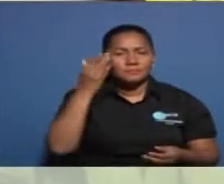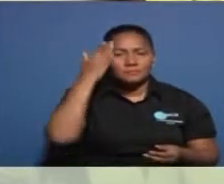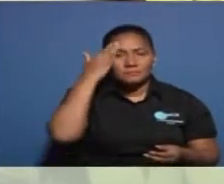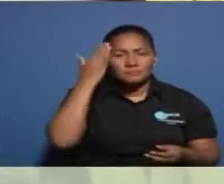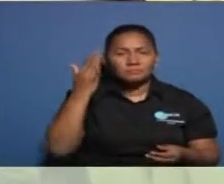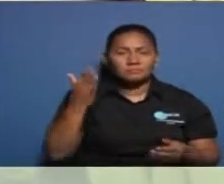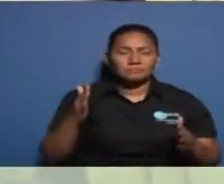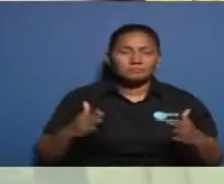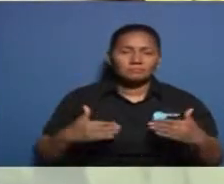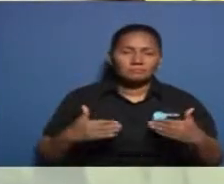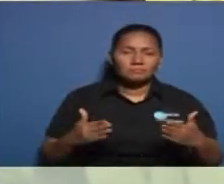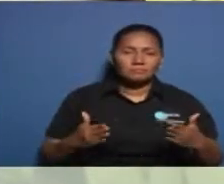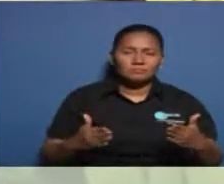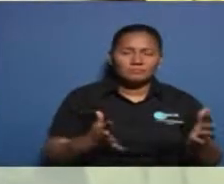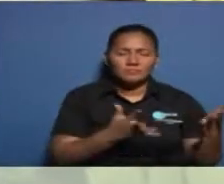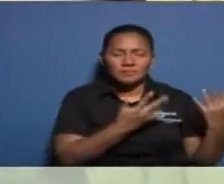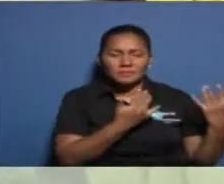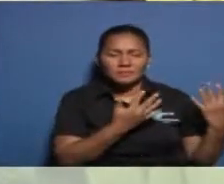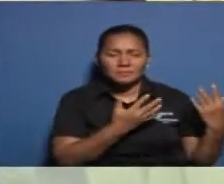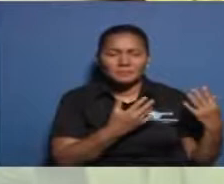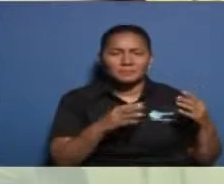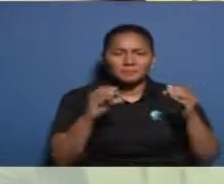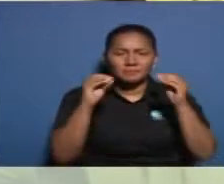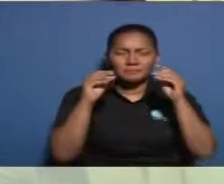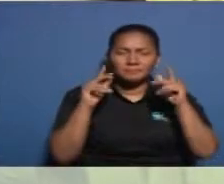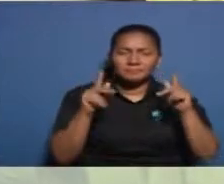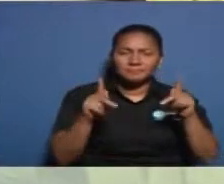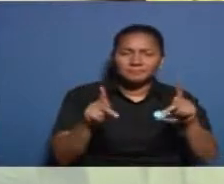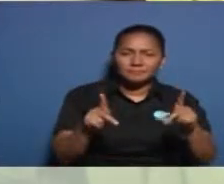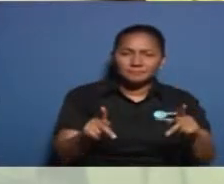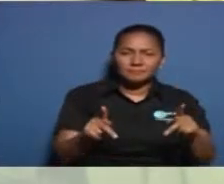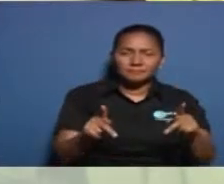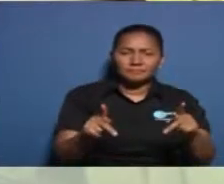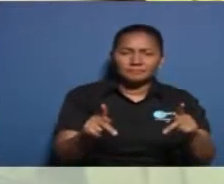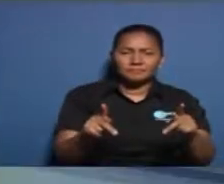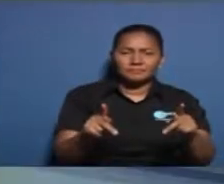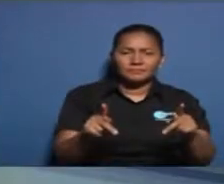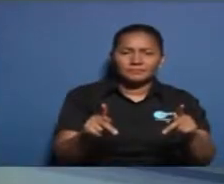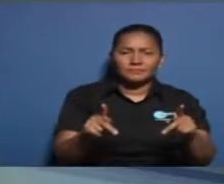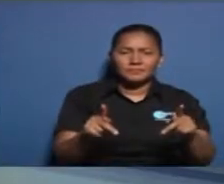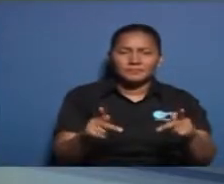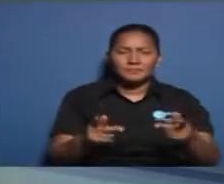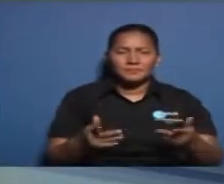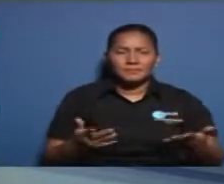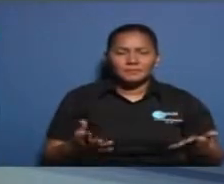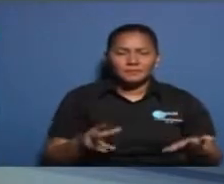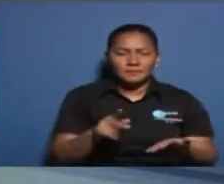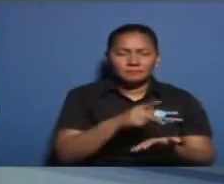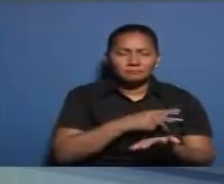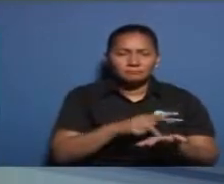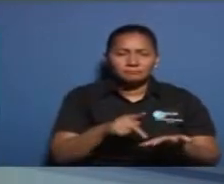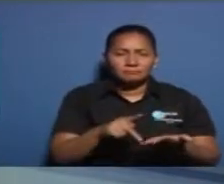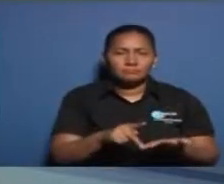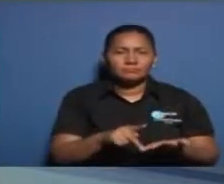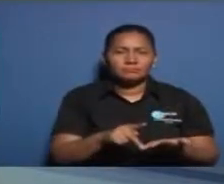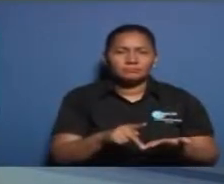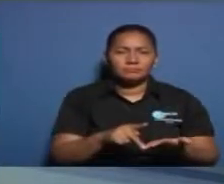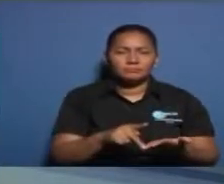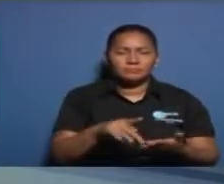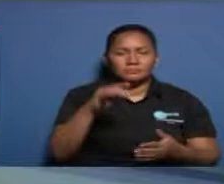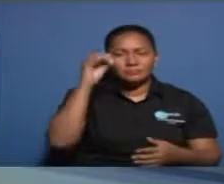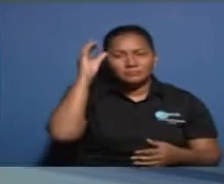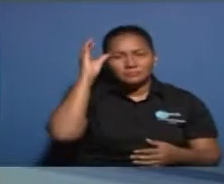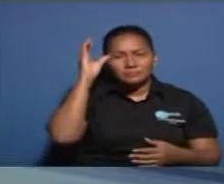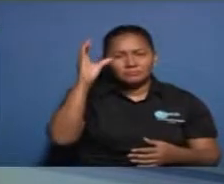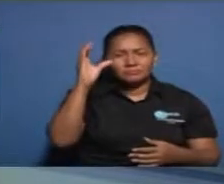para ejercer su profesión y aportar con su conocimiento pero te repito esto no se puede cambiar de la noche a la mañana